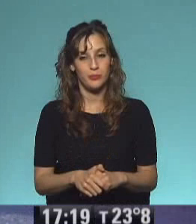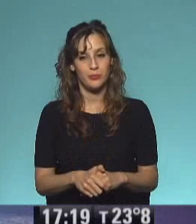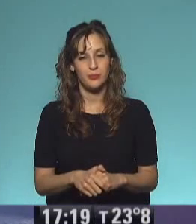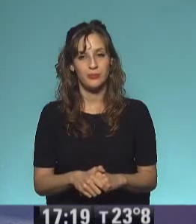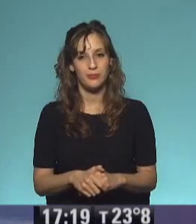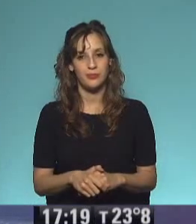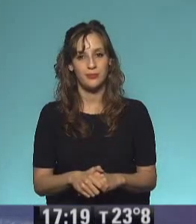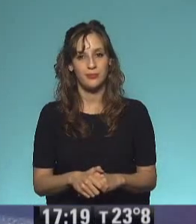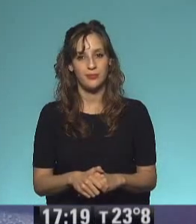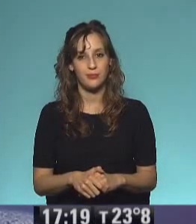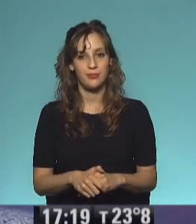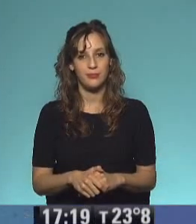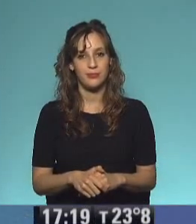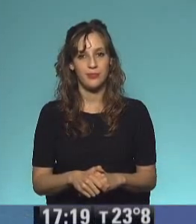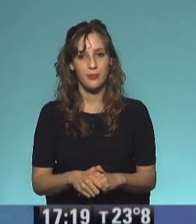A ver.